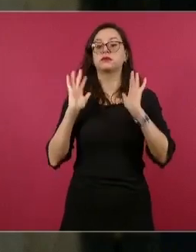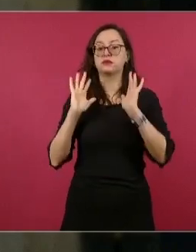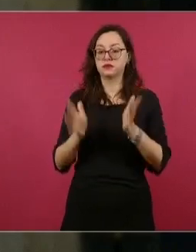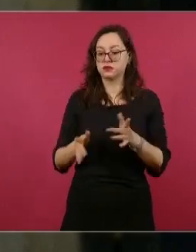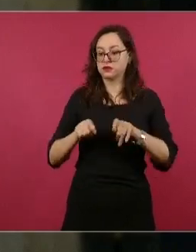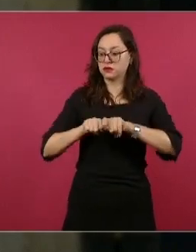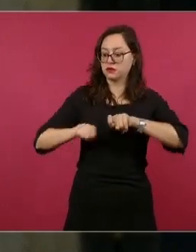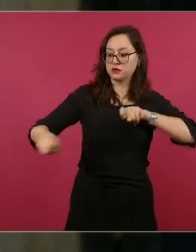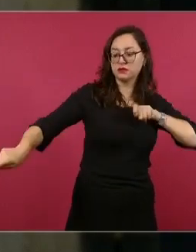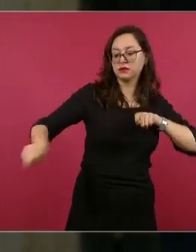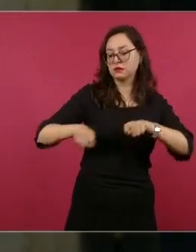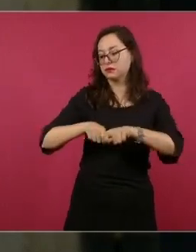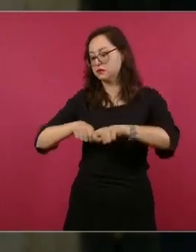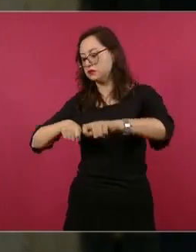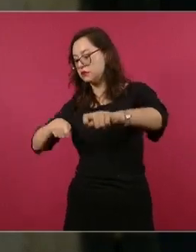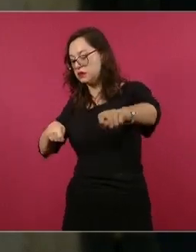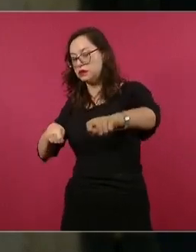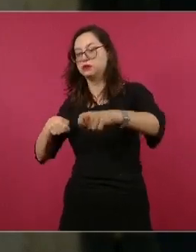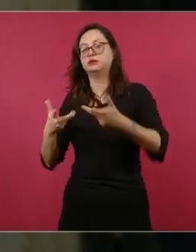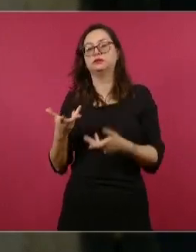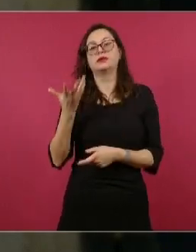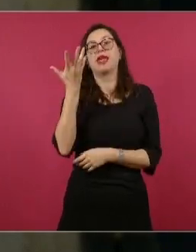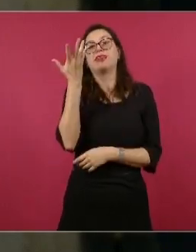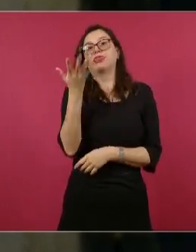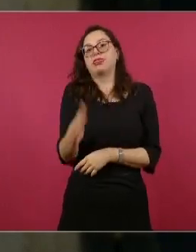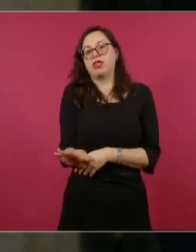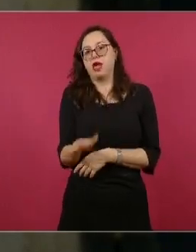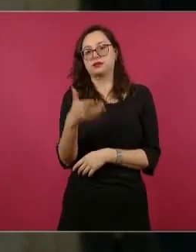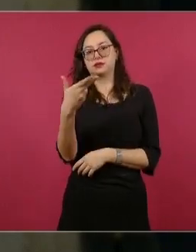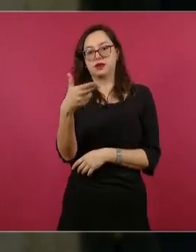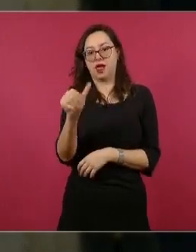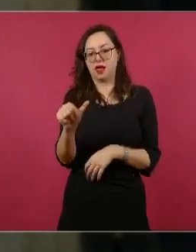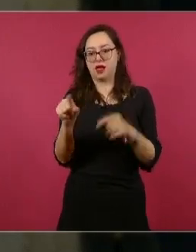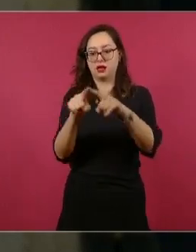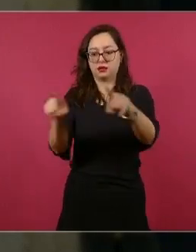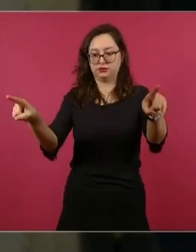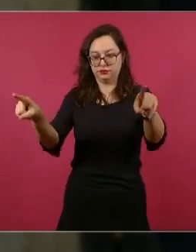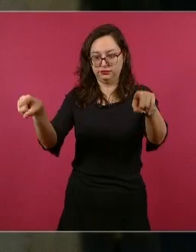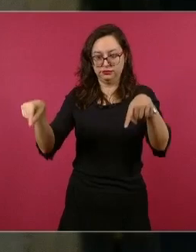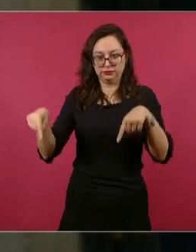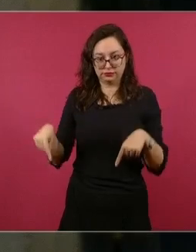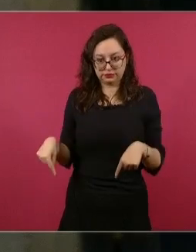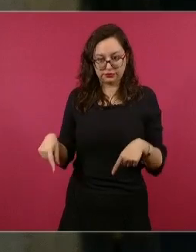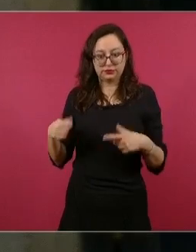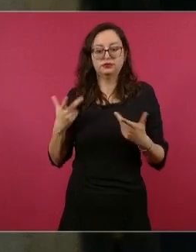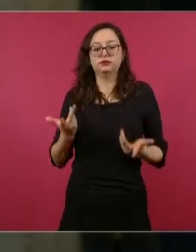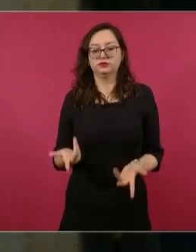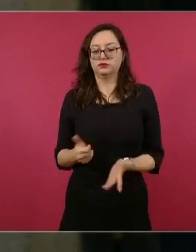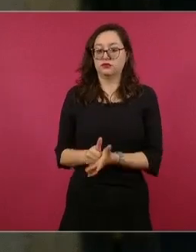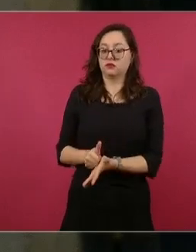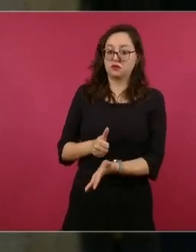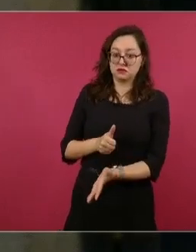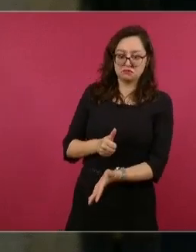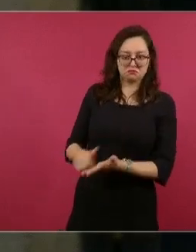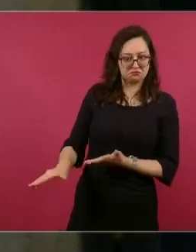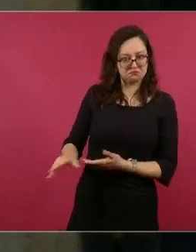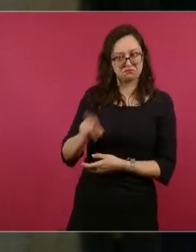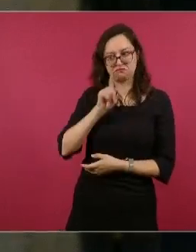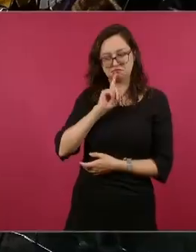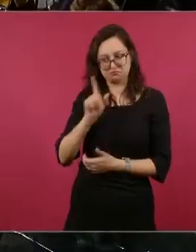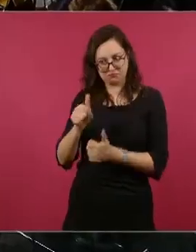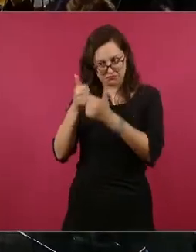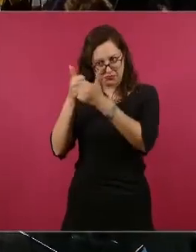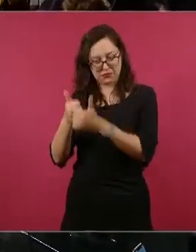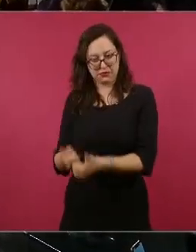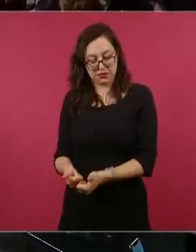hectáreas, hay mucho más hectáreas en Mismaloya a las personas que pretendían desalojar. Como usted sabe, le